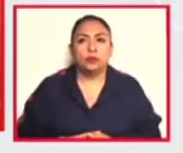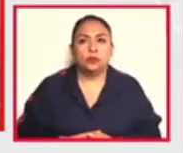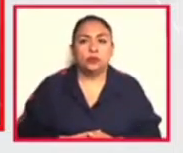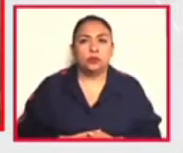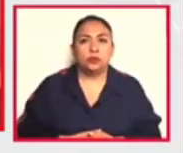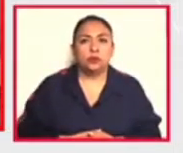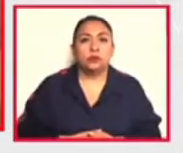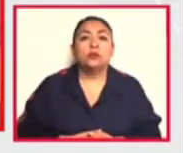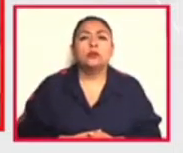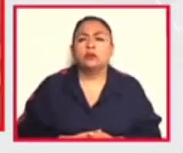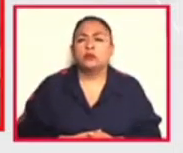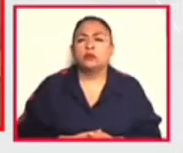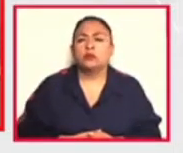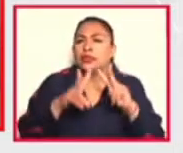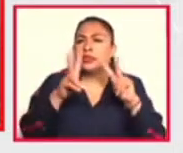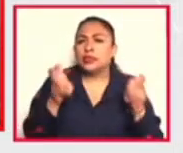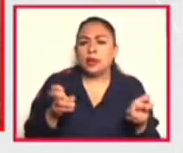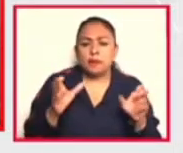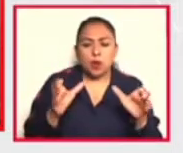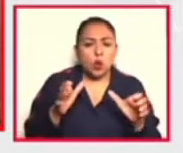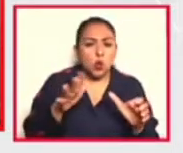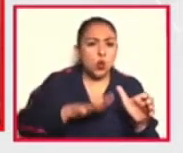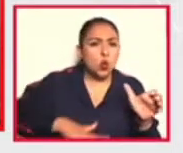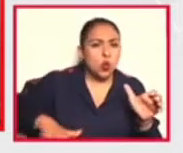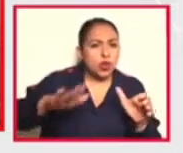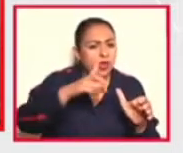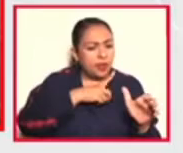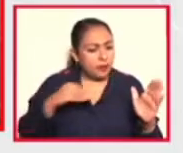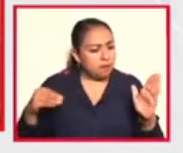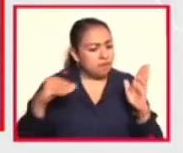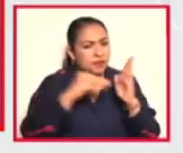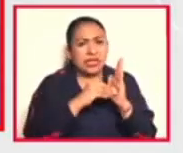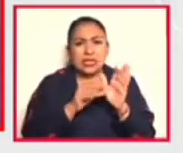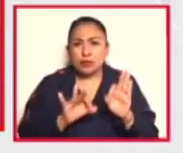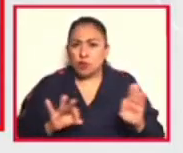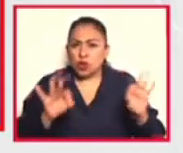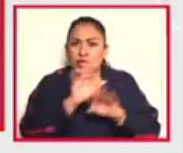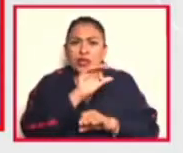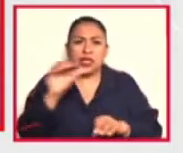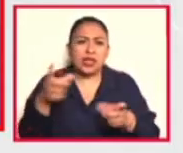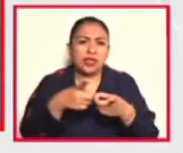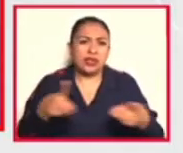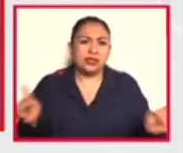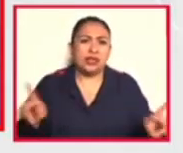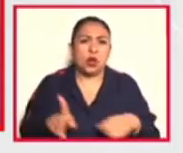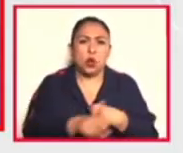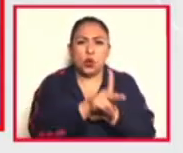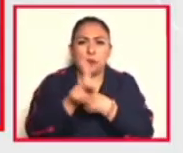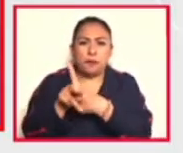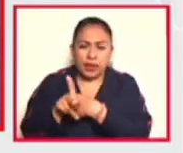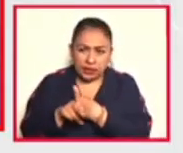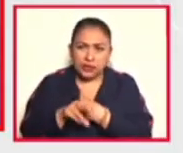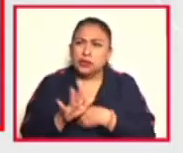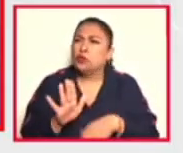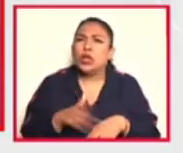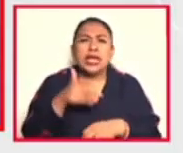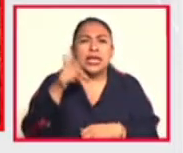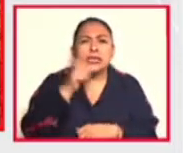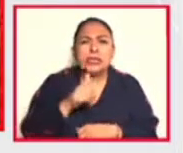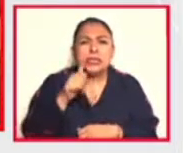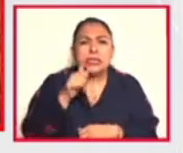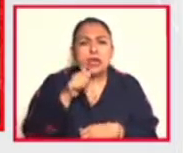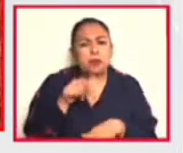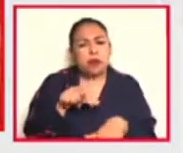¿Por qué el tema del medio ambiente debe estar incorporado como un elemento central del desarrollo de los países y por qué siempre se ha quedado